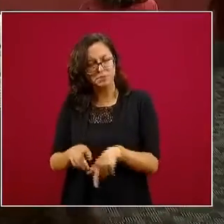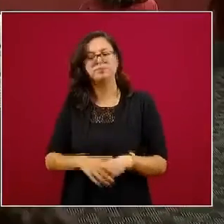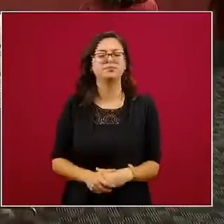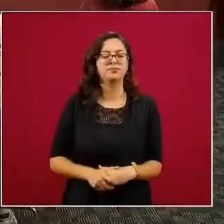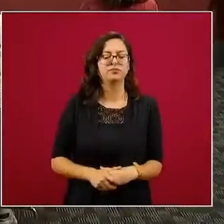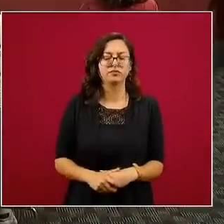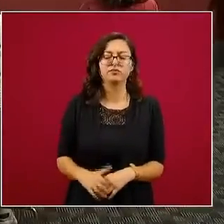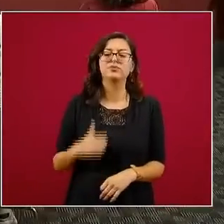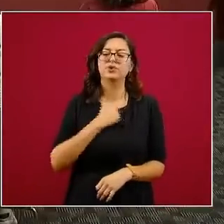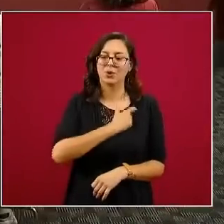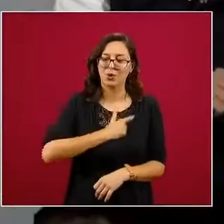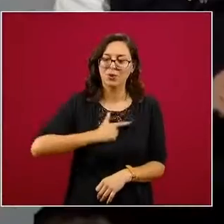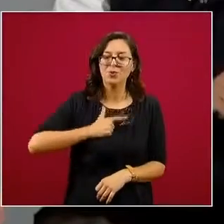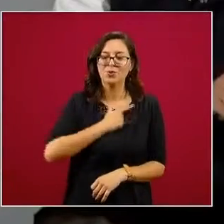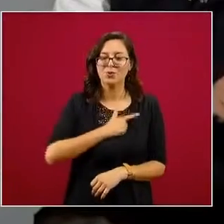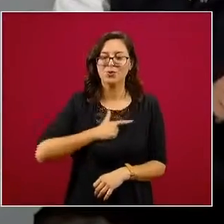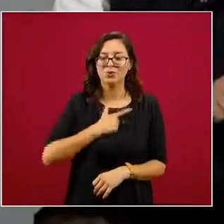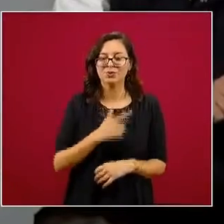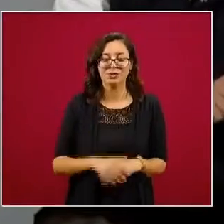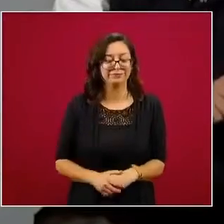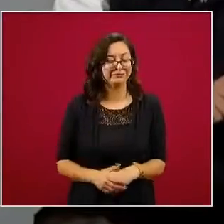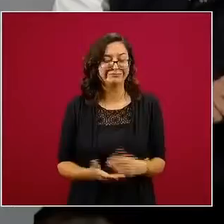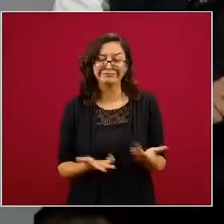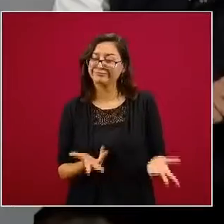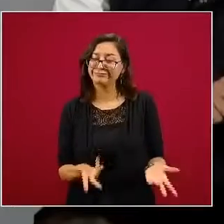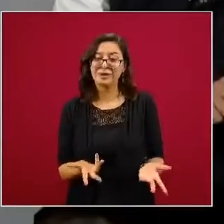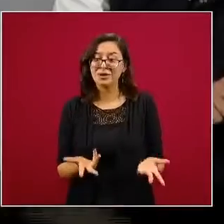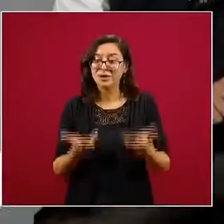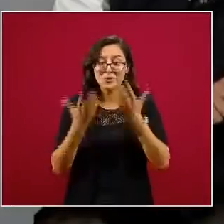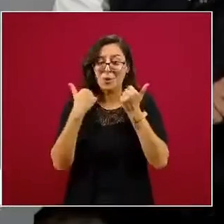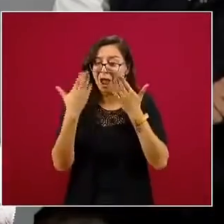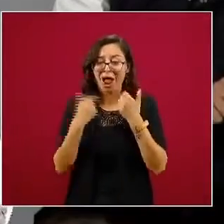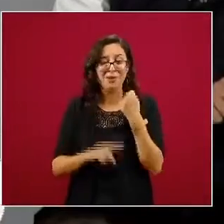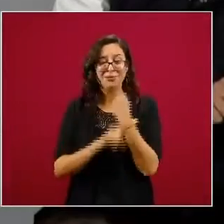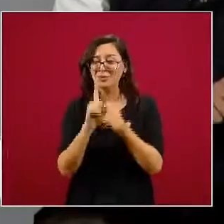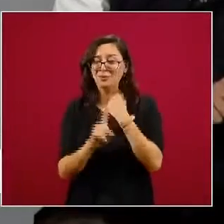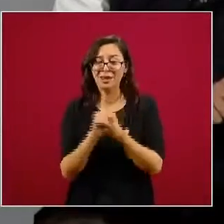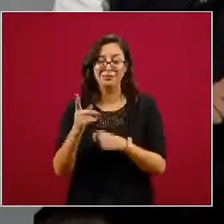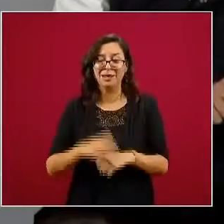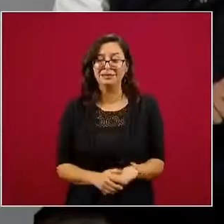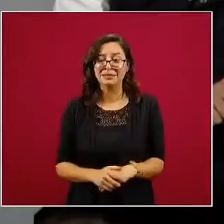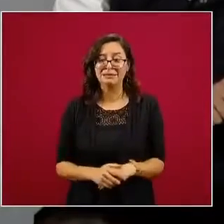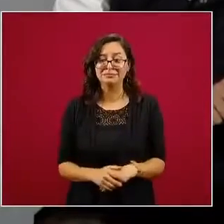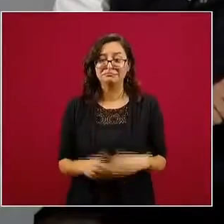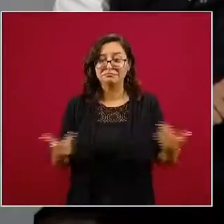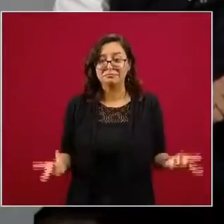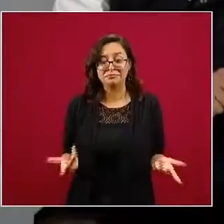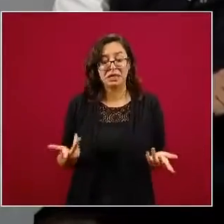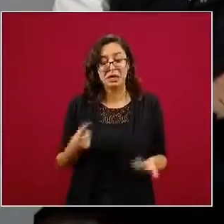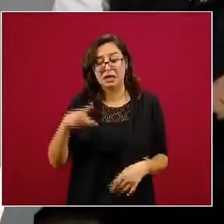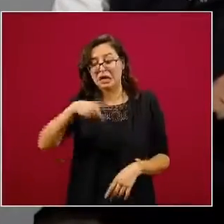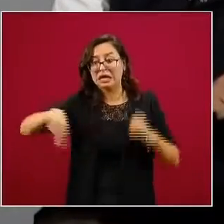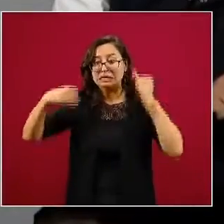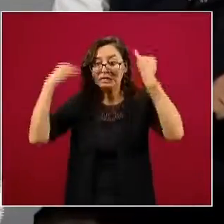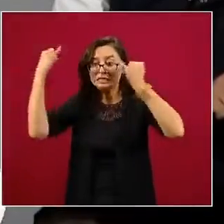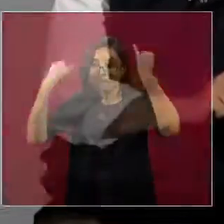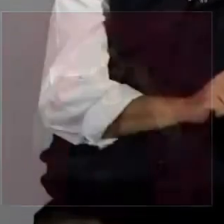de septiembre, el Hospital San Alejandro pues estuvo desde entonces